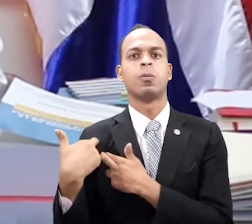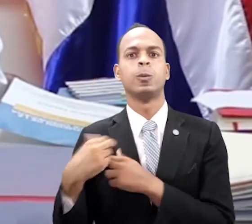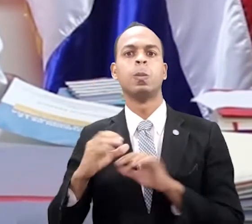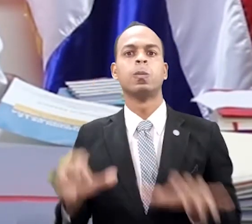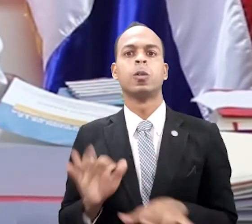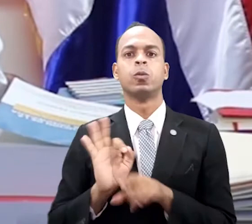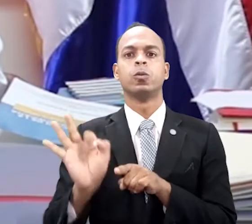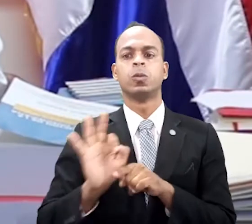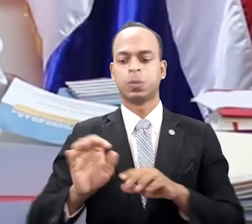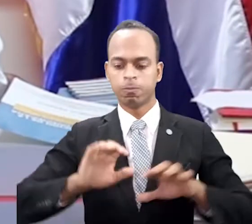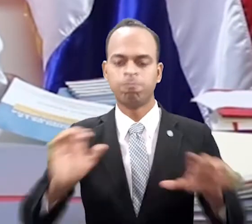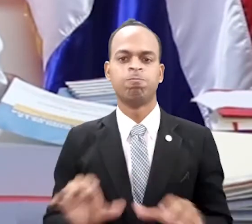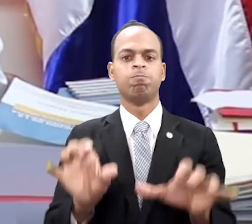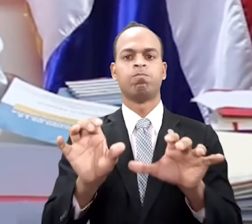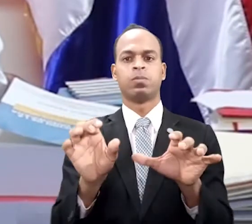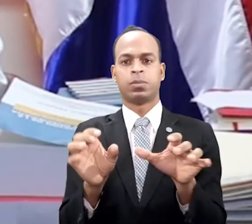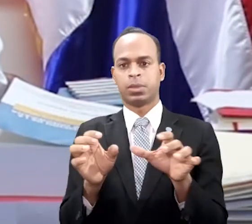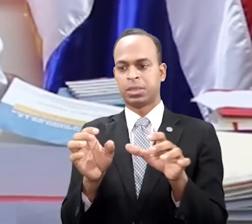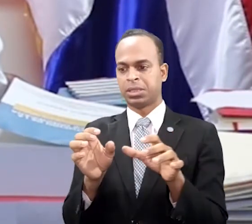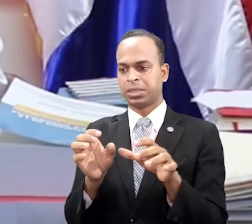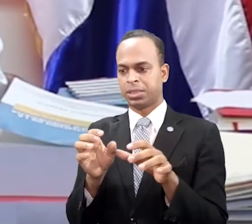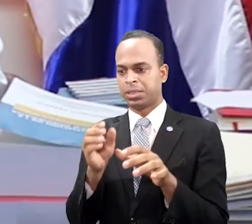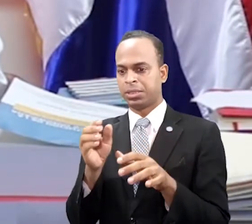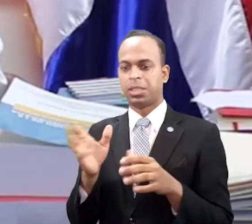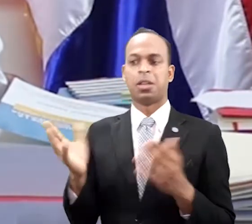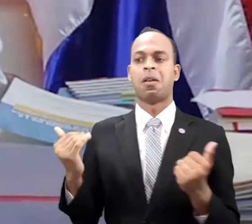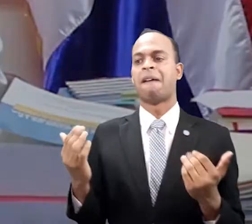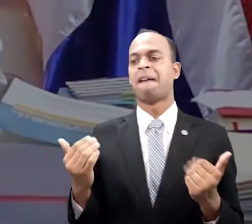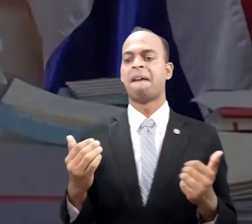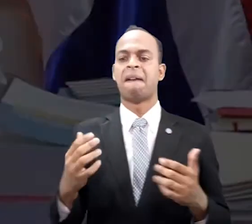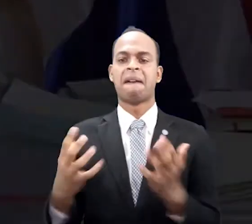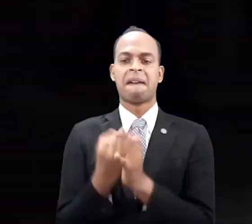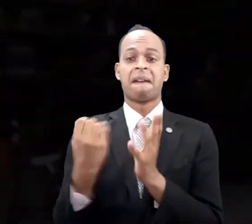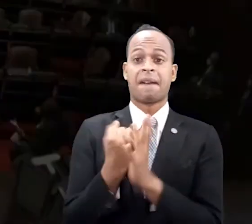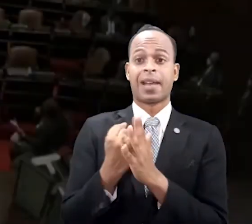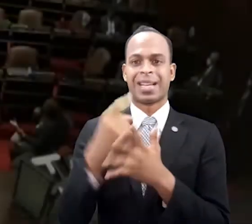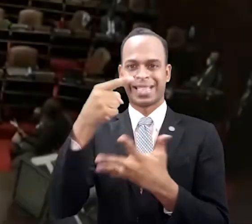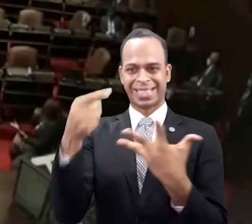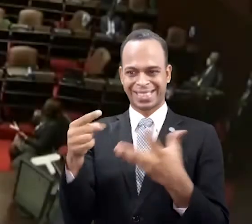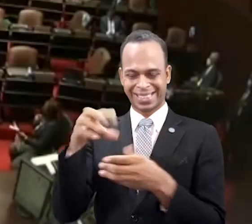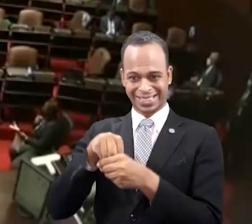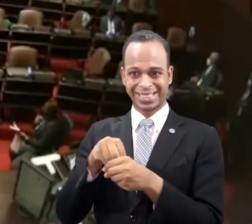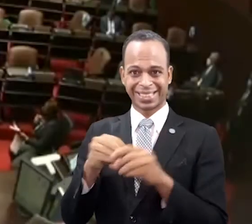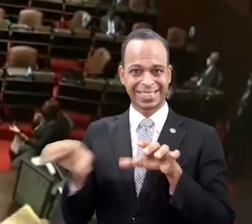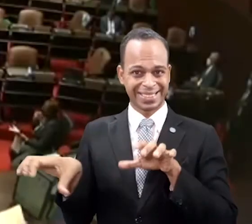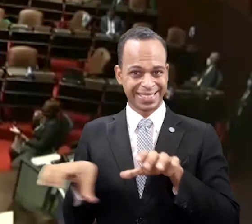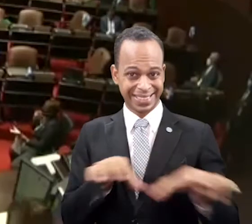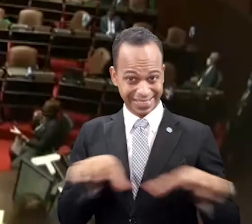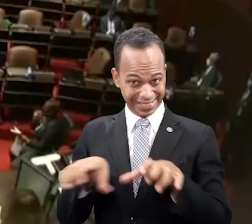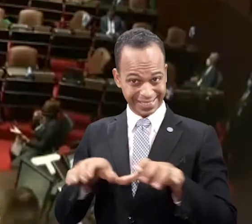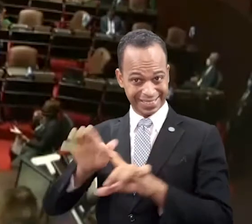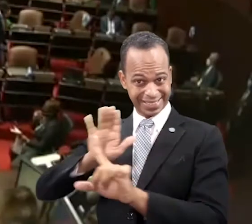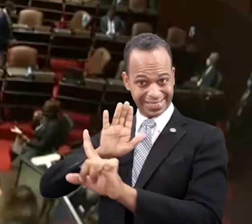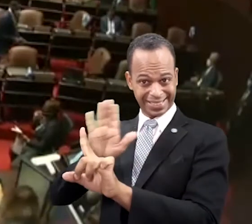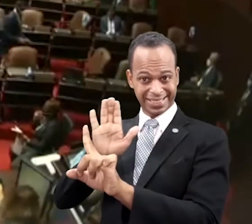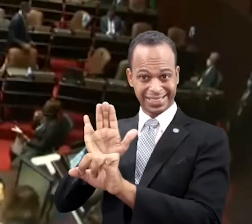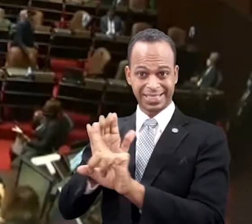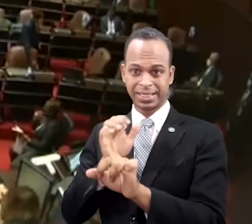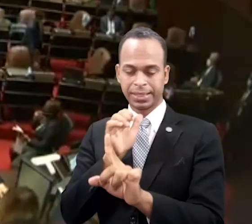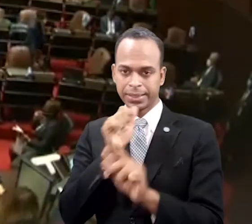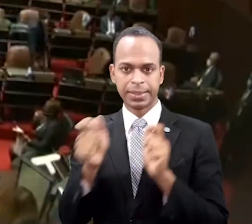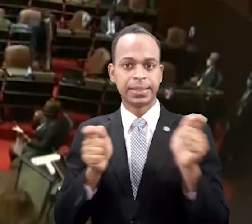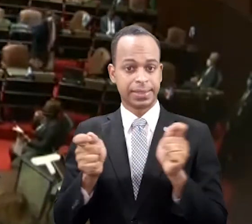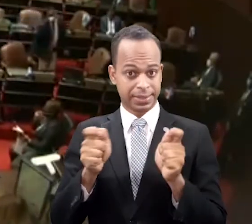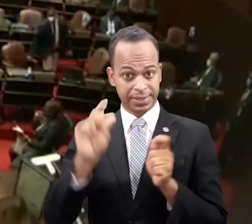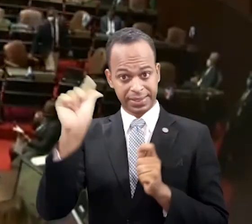funciones públicas y de los esquemas de mafias y privilegios que otorga el ejercicio